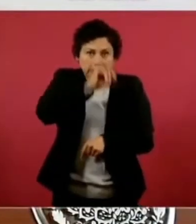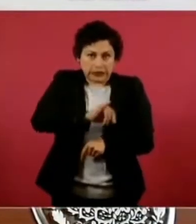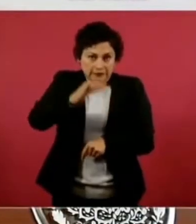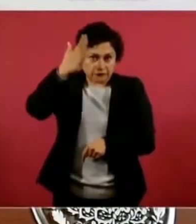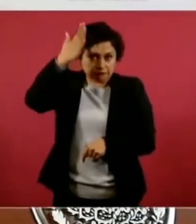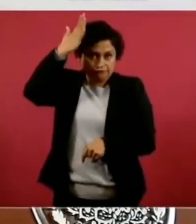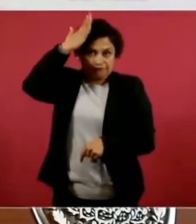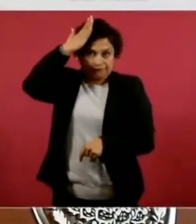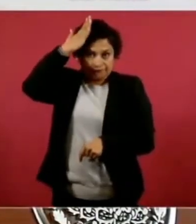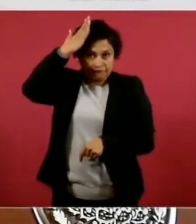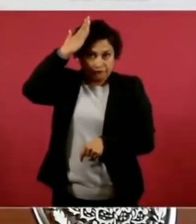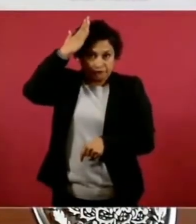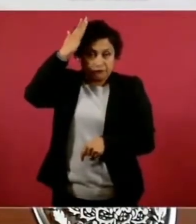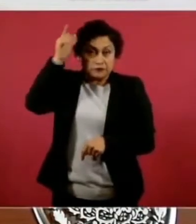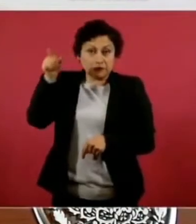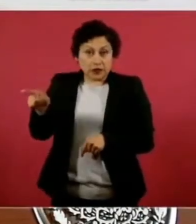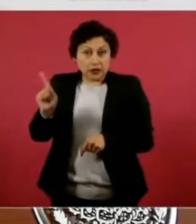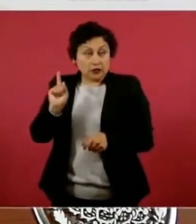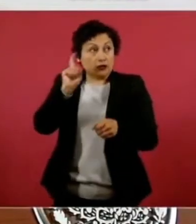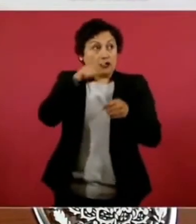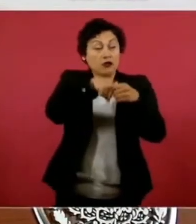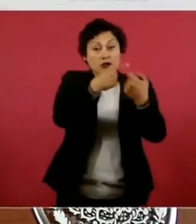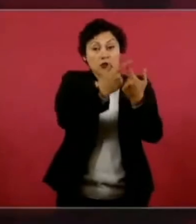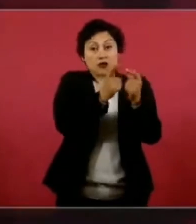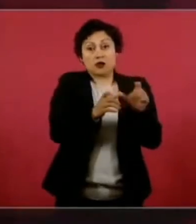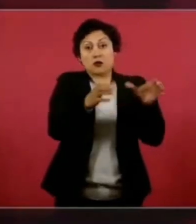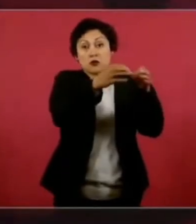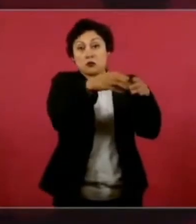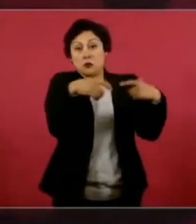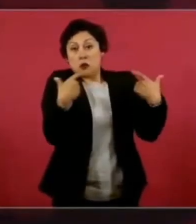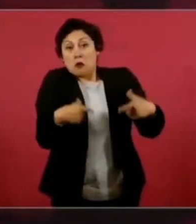son parte de la oligarquía de México.